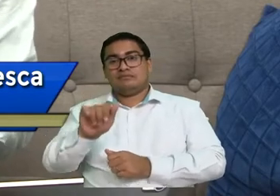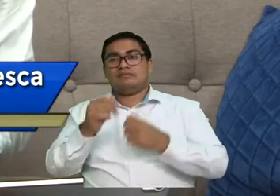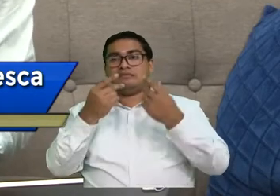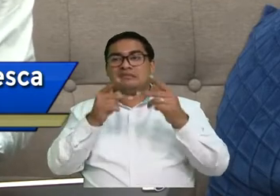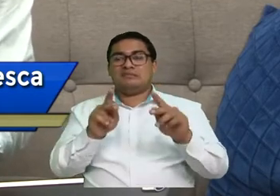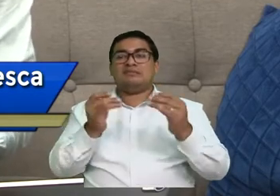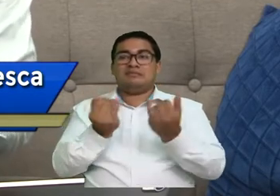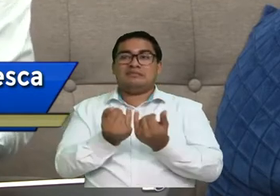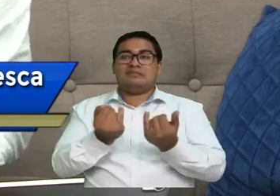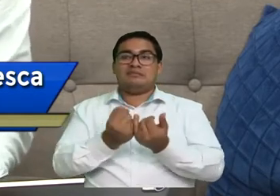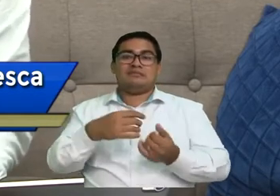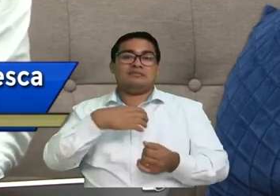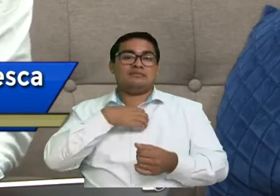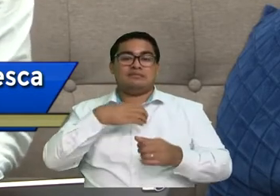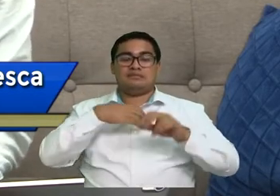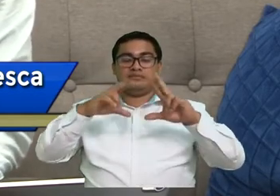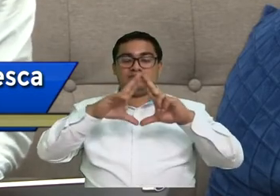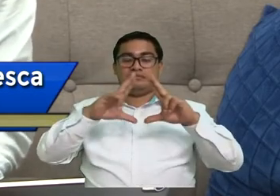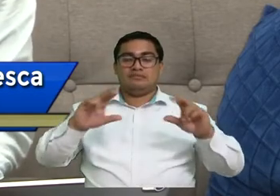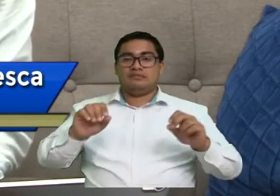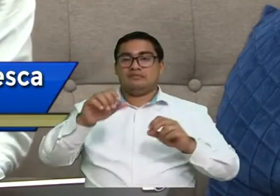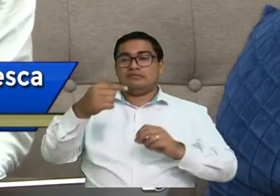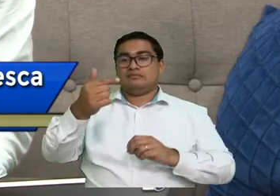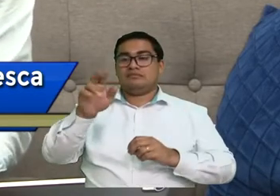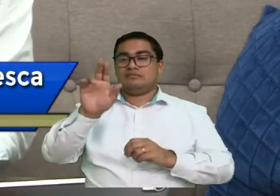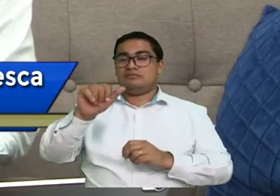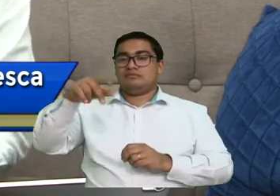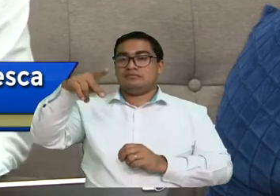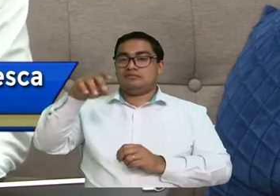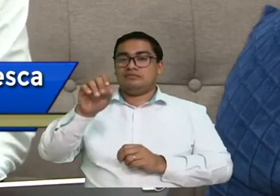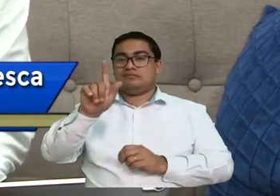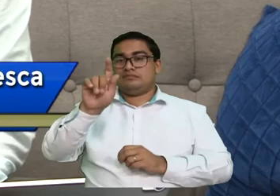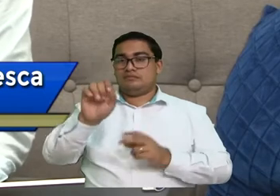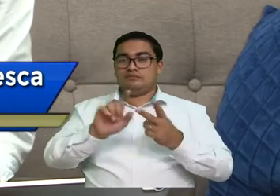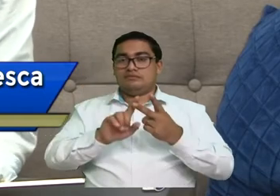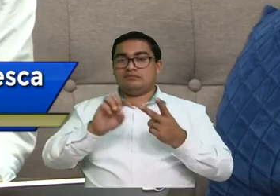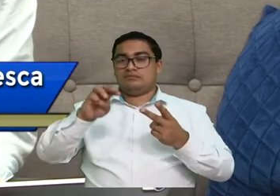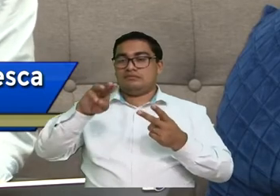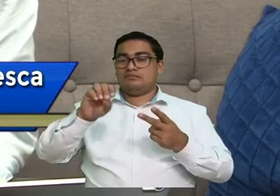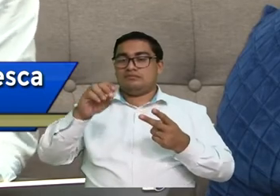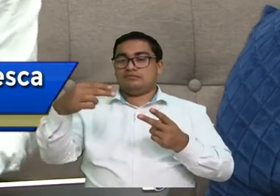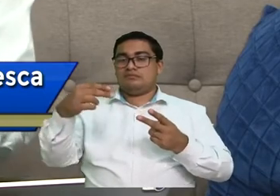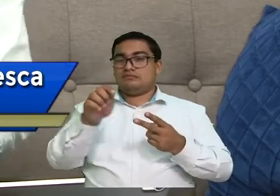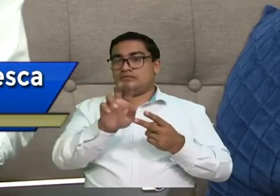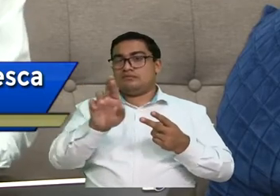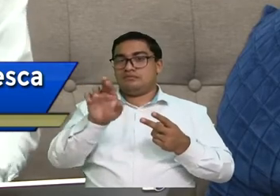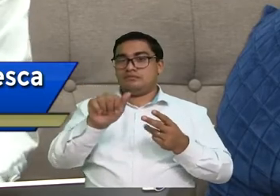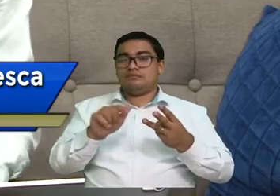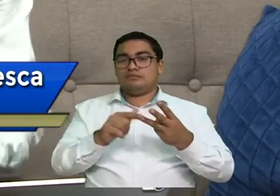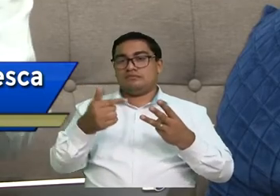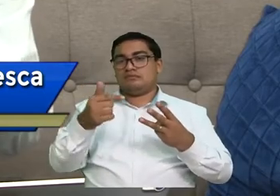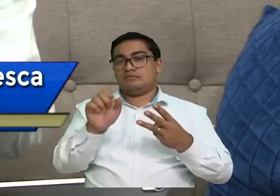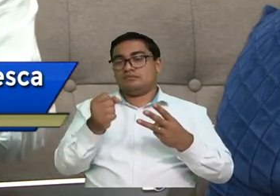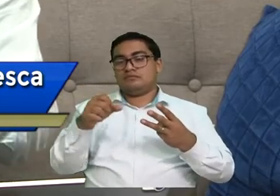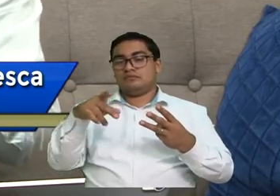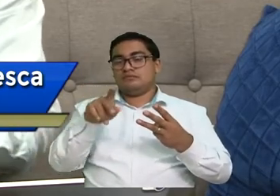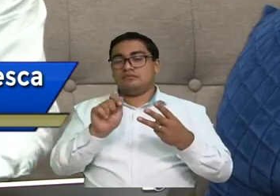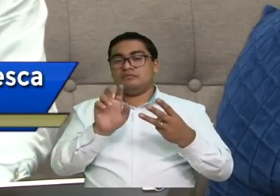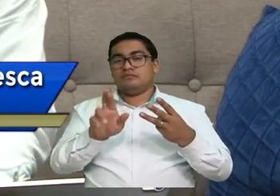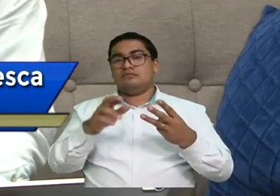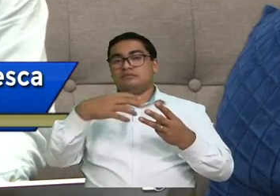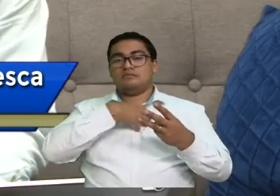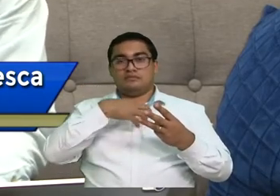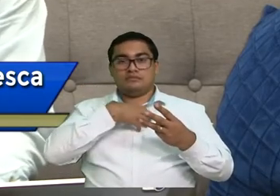peces nativos como el guapote, okay, como la mojarra, como el gaspar, que son parte de